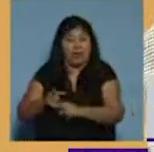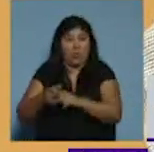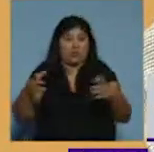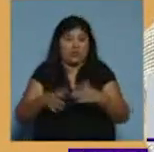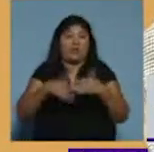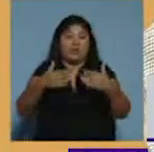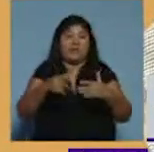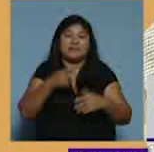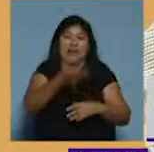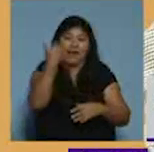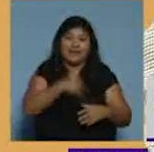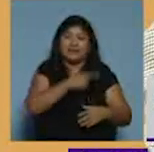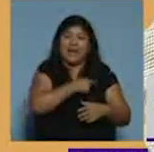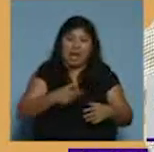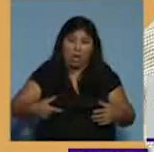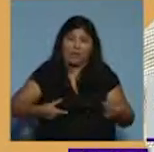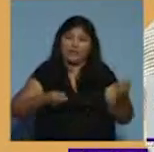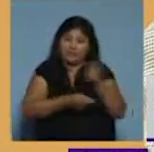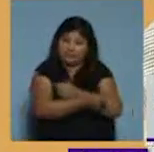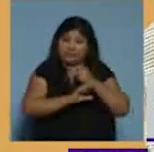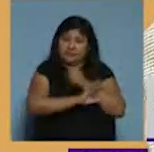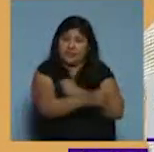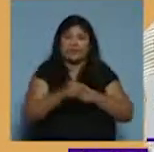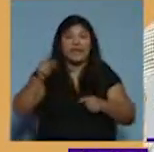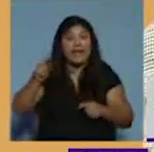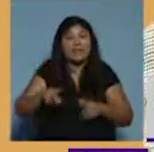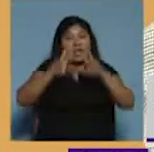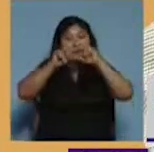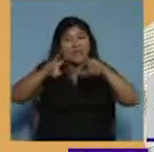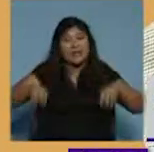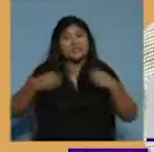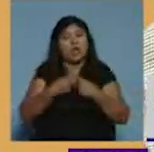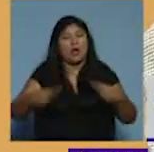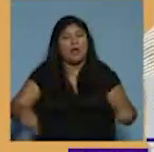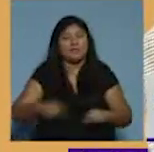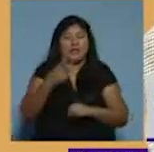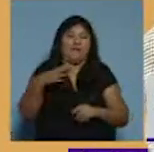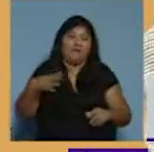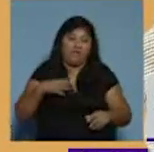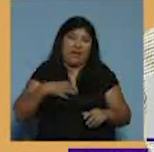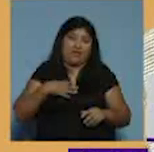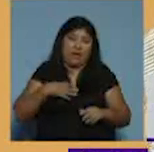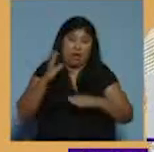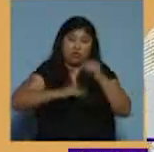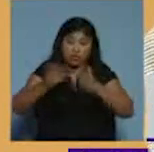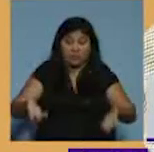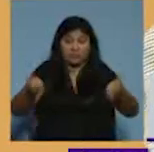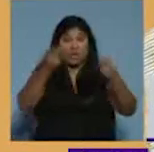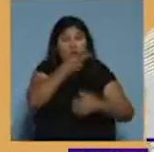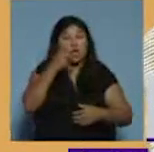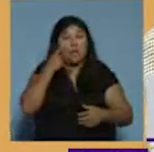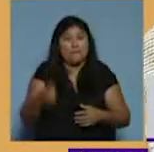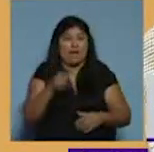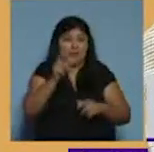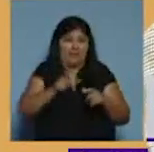está investigando la falta de construcción de más de 2.000 viviendas 1800 que no están y que ya está